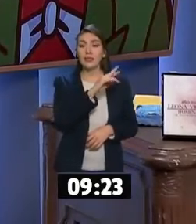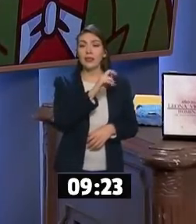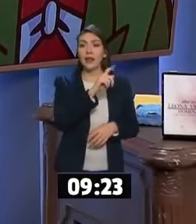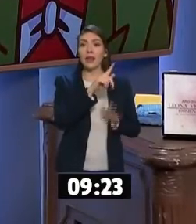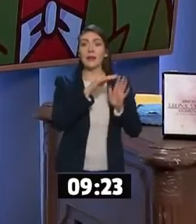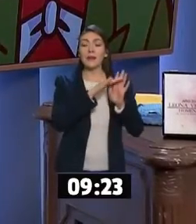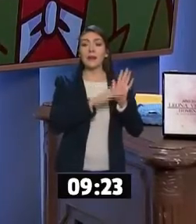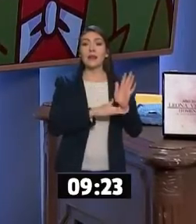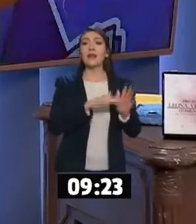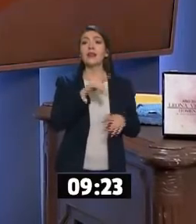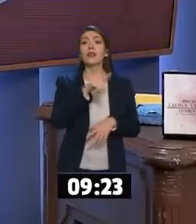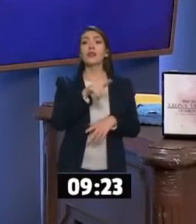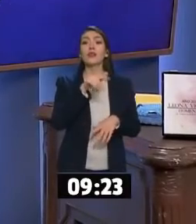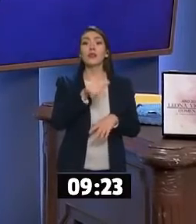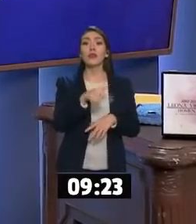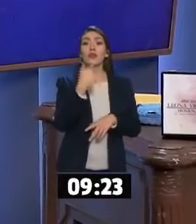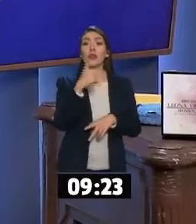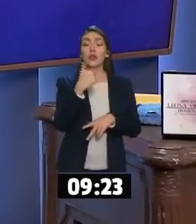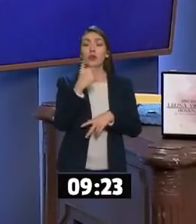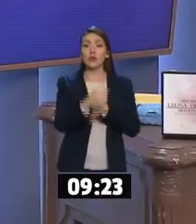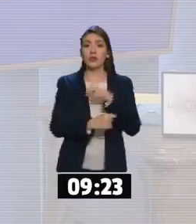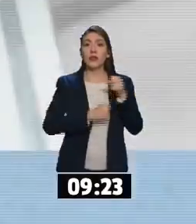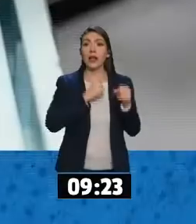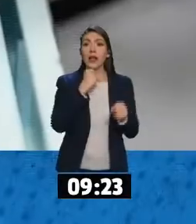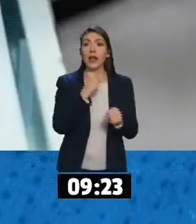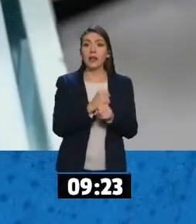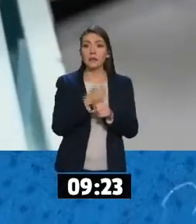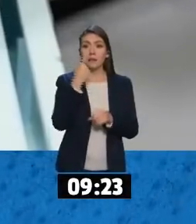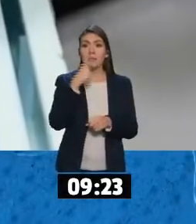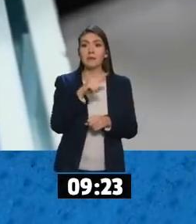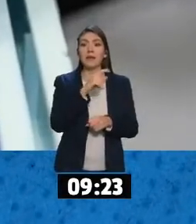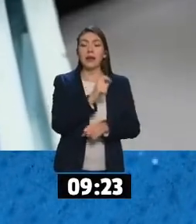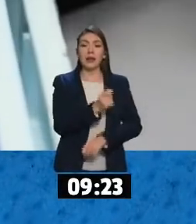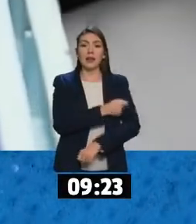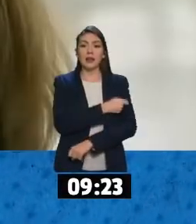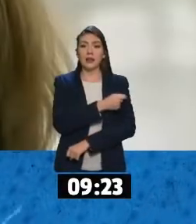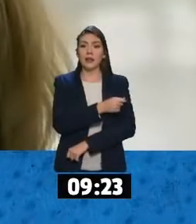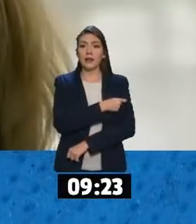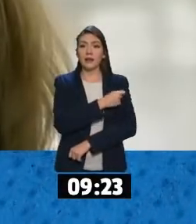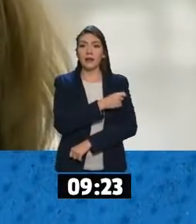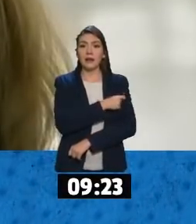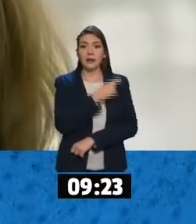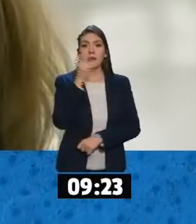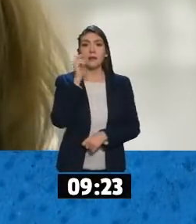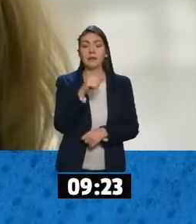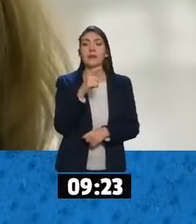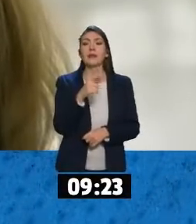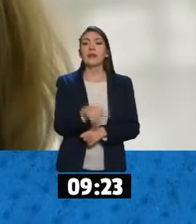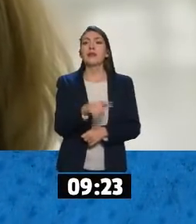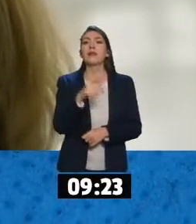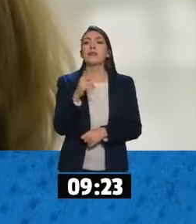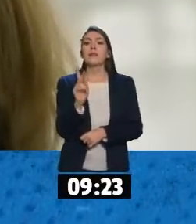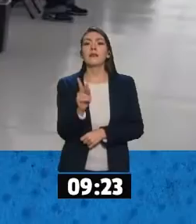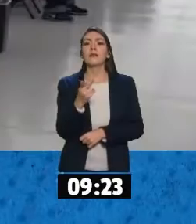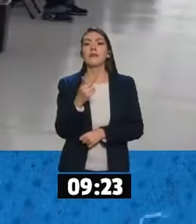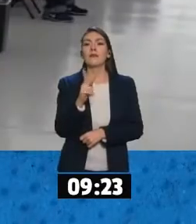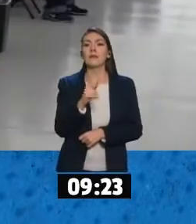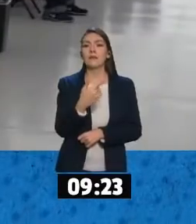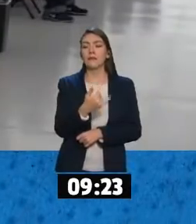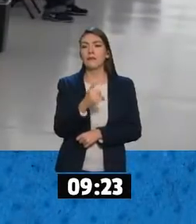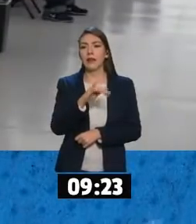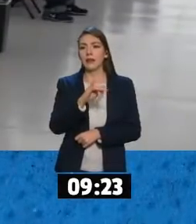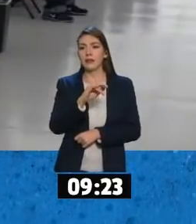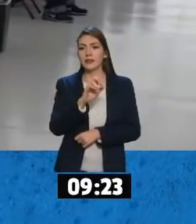tercera dosis de Pfizer. Ay, quiere Israel. Tercera dosis ya. Tercera. Esto con la intención de disminuir los